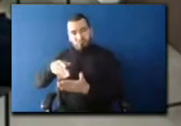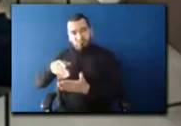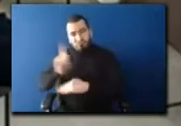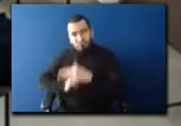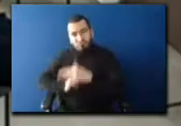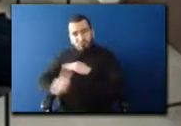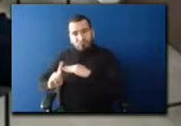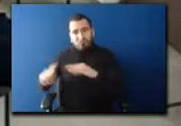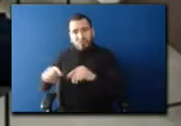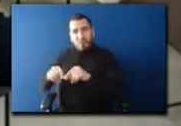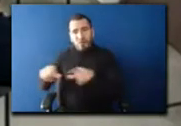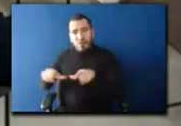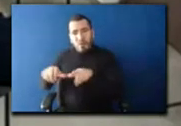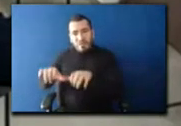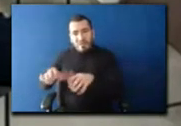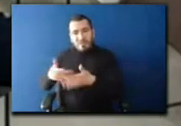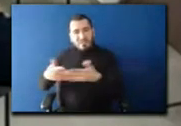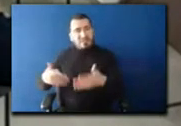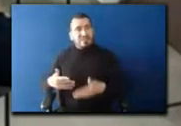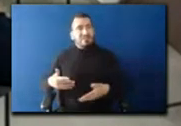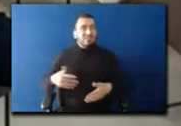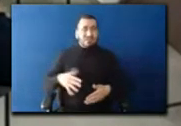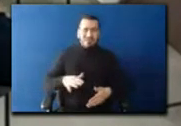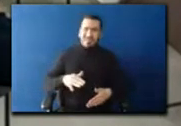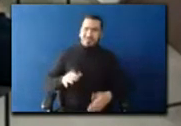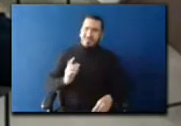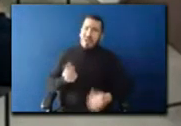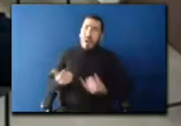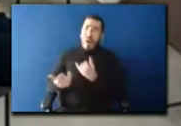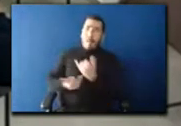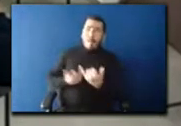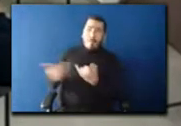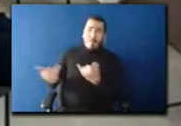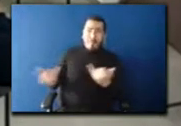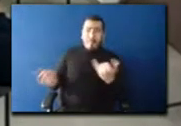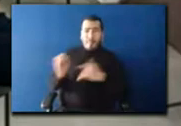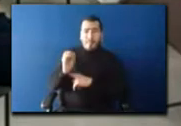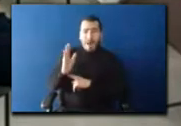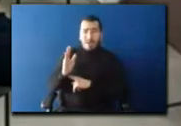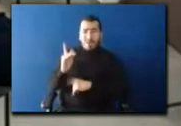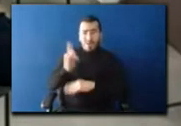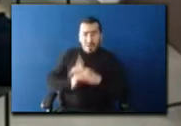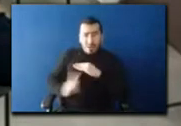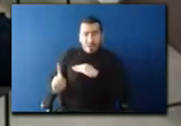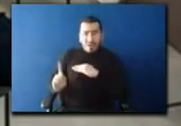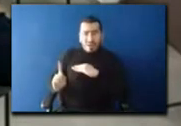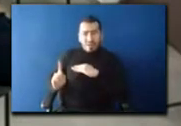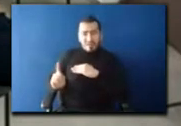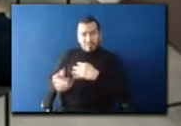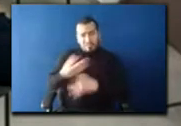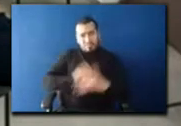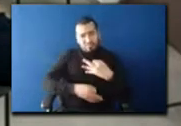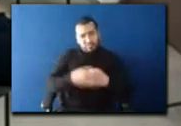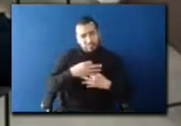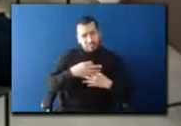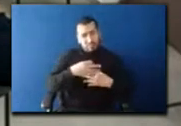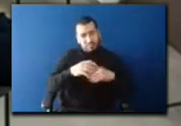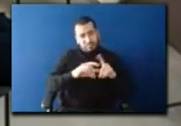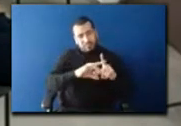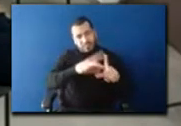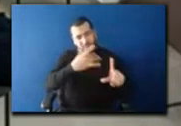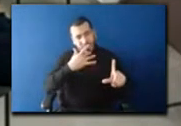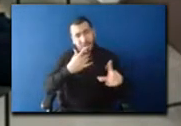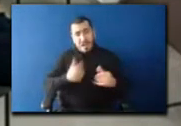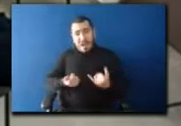esta evolución de pasar de la banca física a una banca semipresencial y hoy en día netamente casi